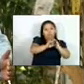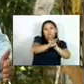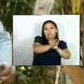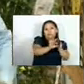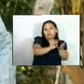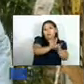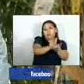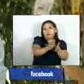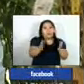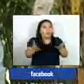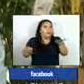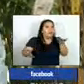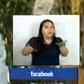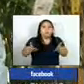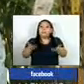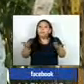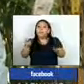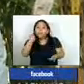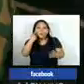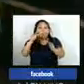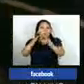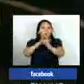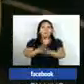Literalmente, quedaron en la calle.